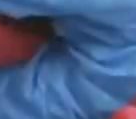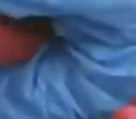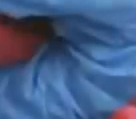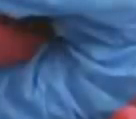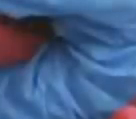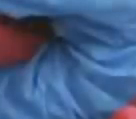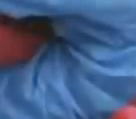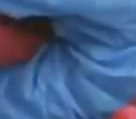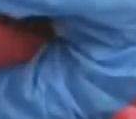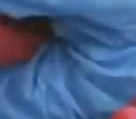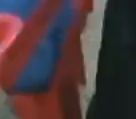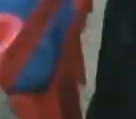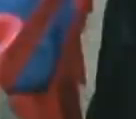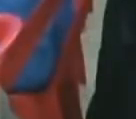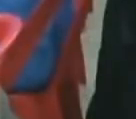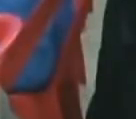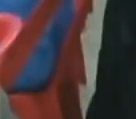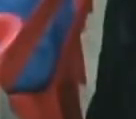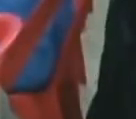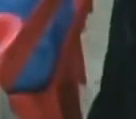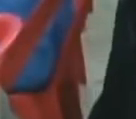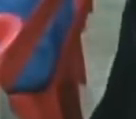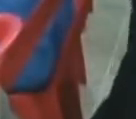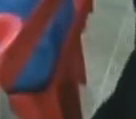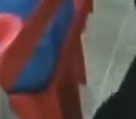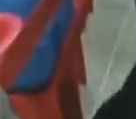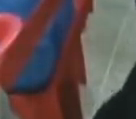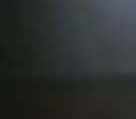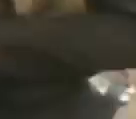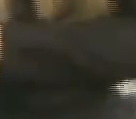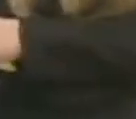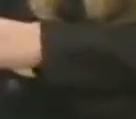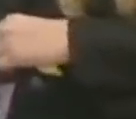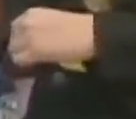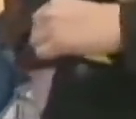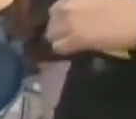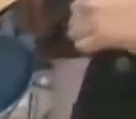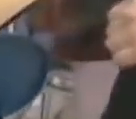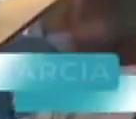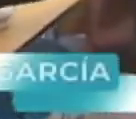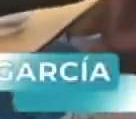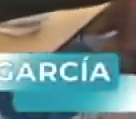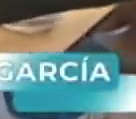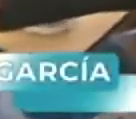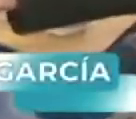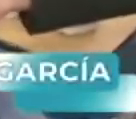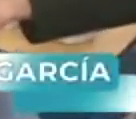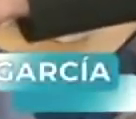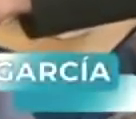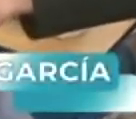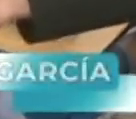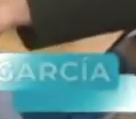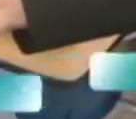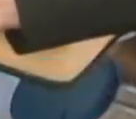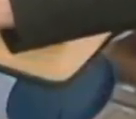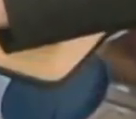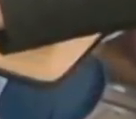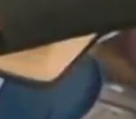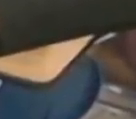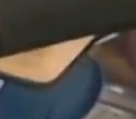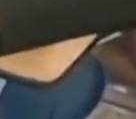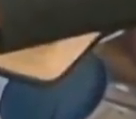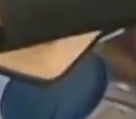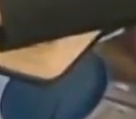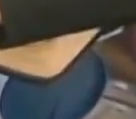es el llamado que hacen los jóvenes de la patria. conciencia y que vengan a colocarse